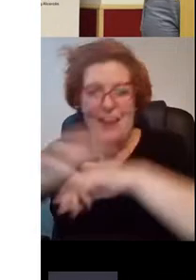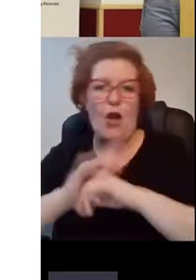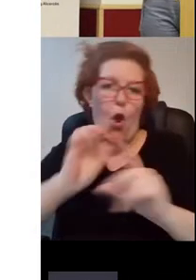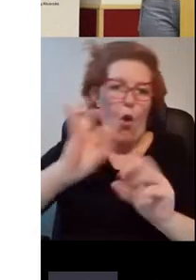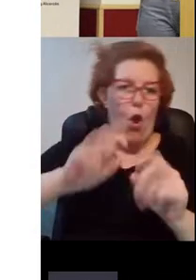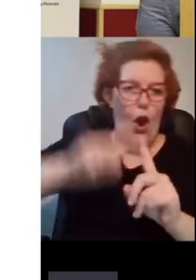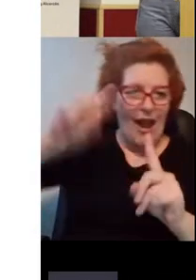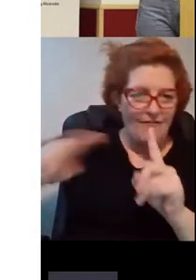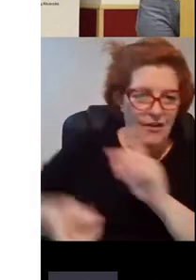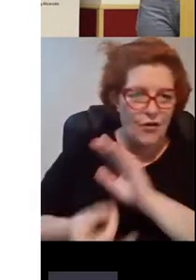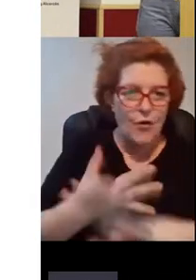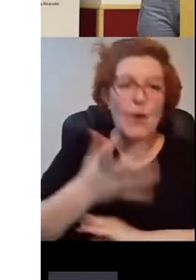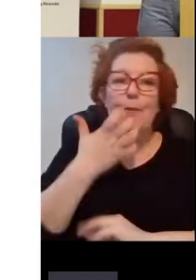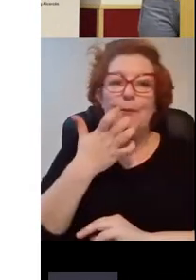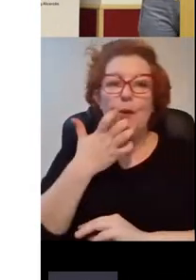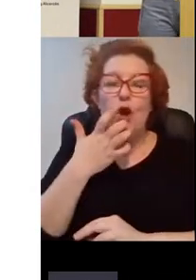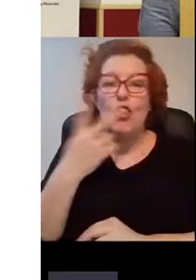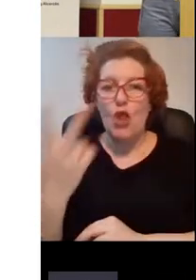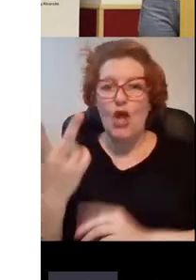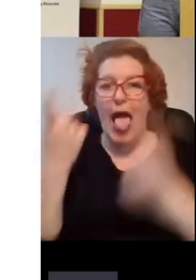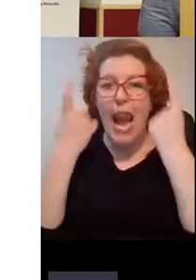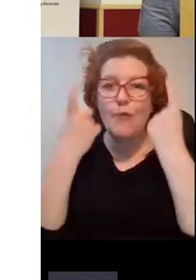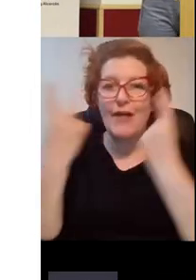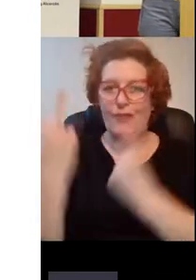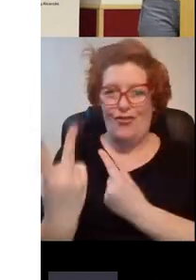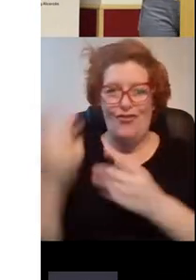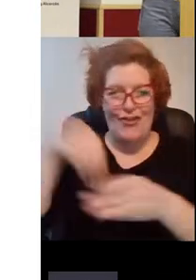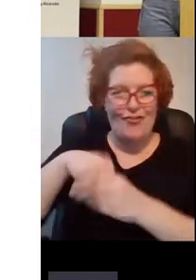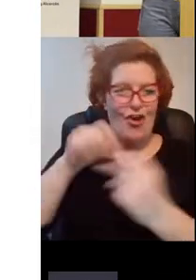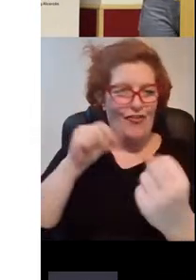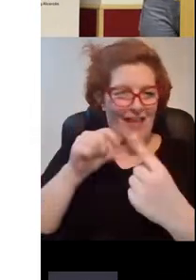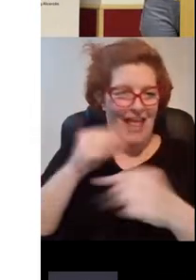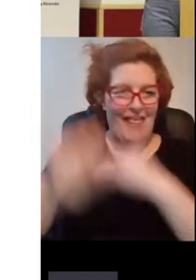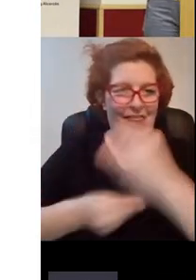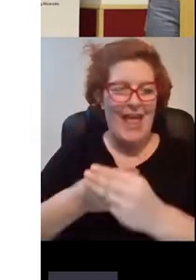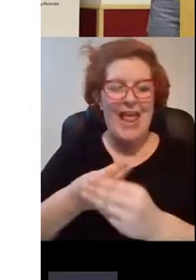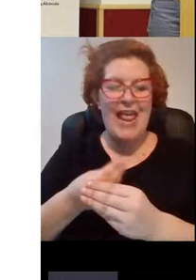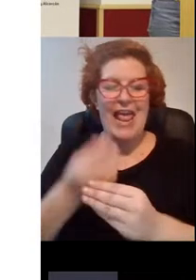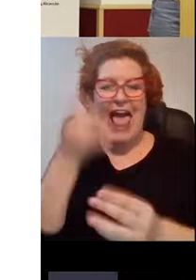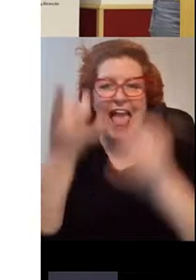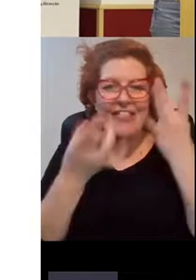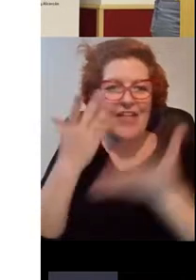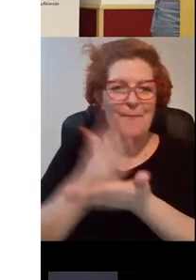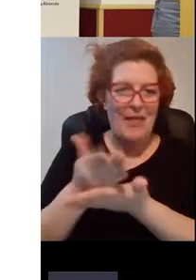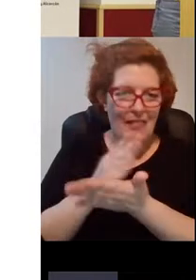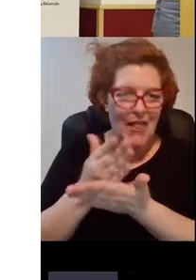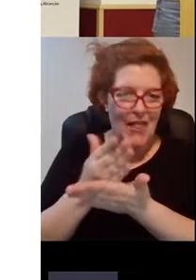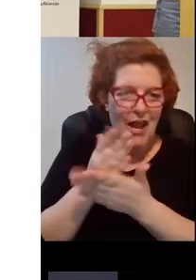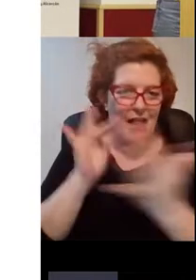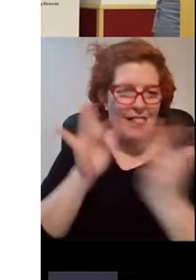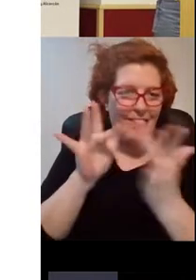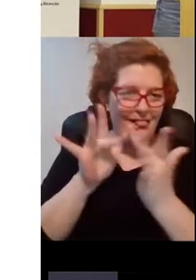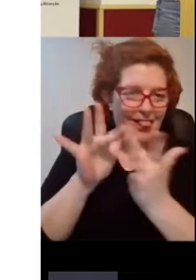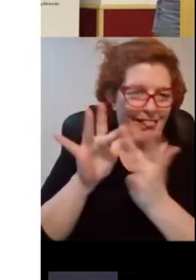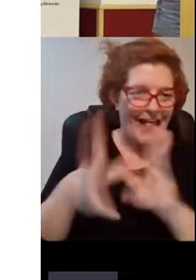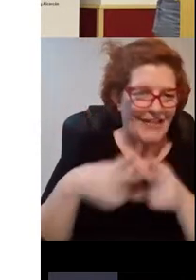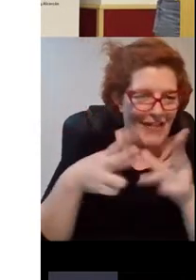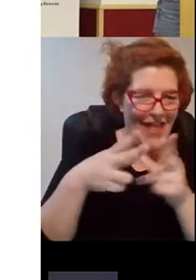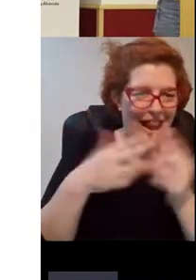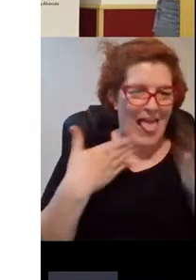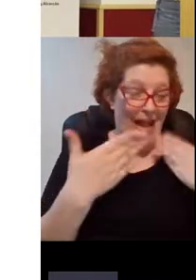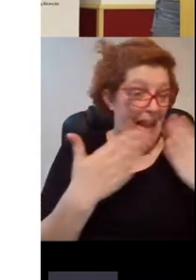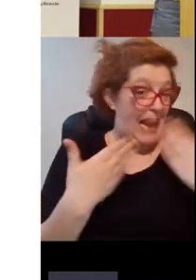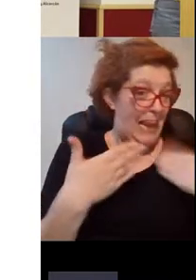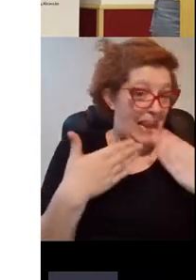dos alumnas en un chat que están realizando una de estas actividades de mediación y combinan esa interacción social cuando hablan